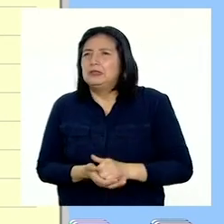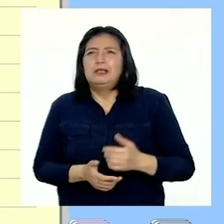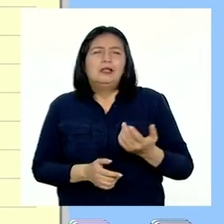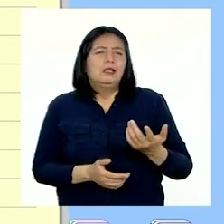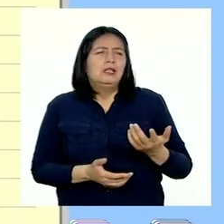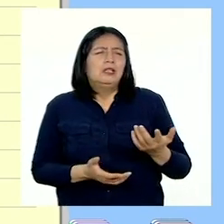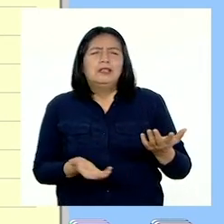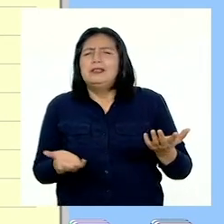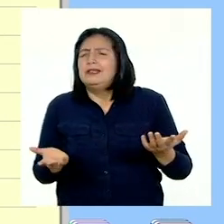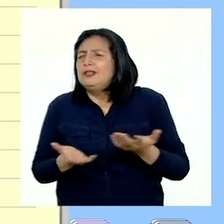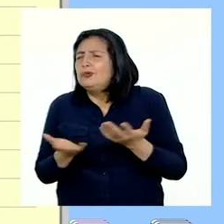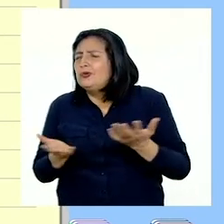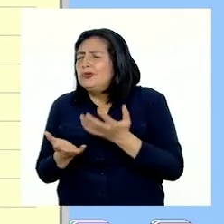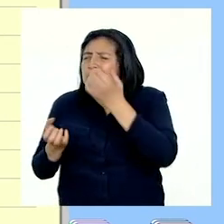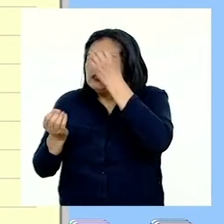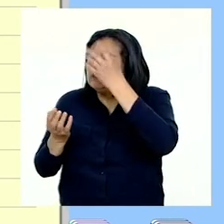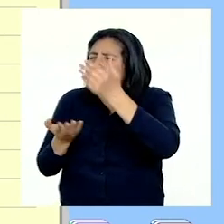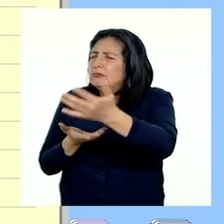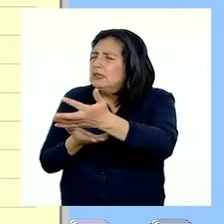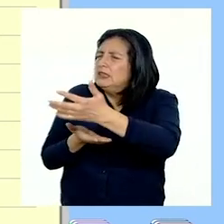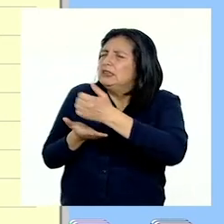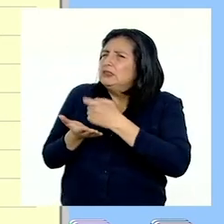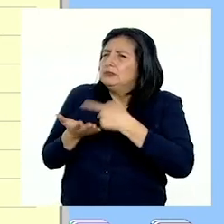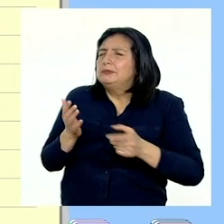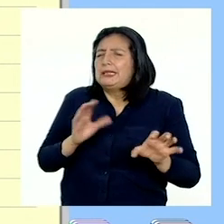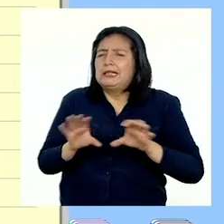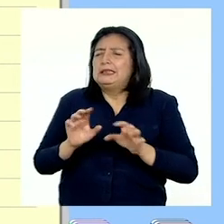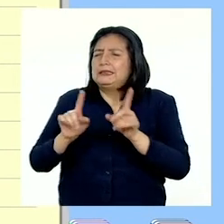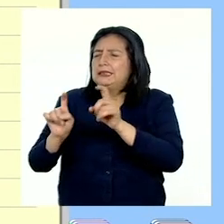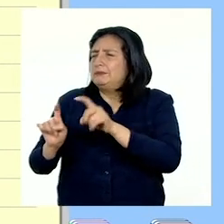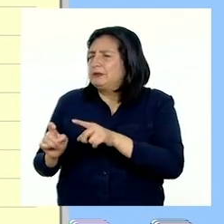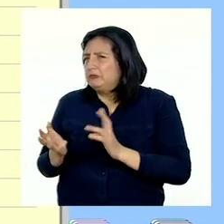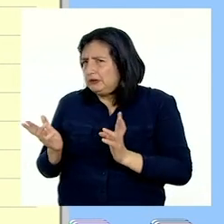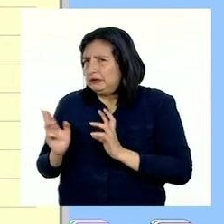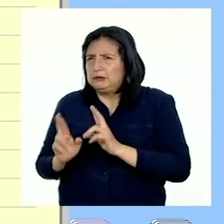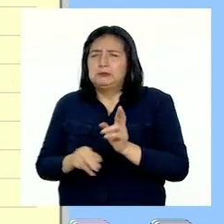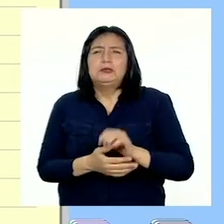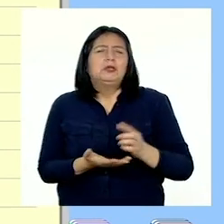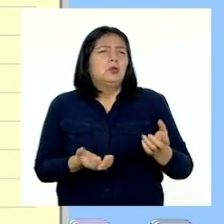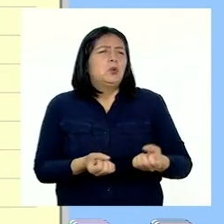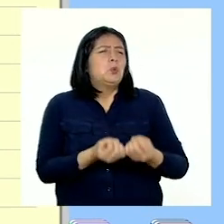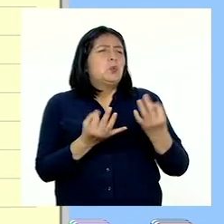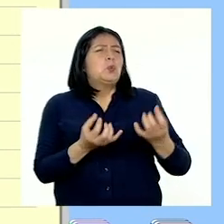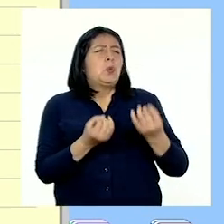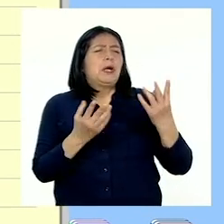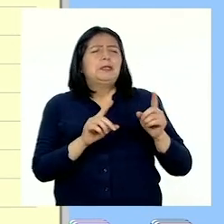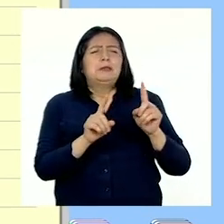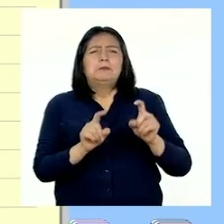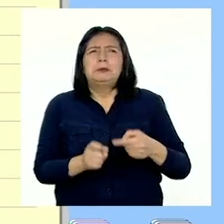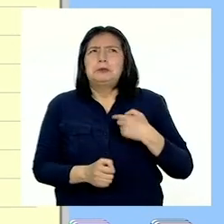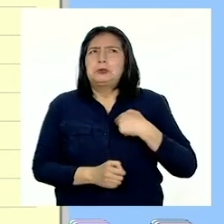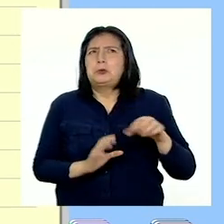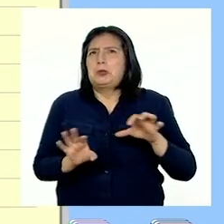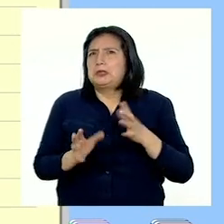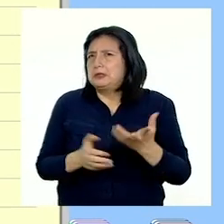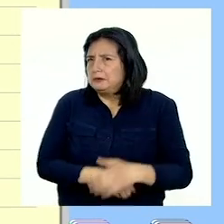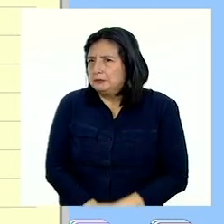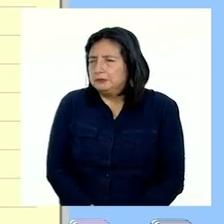¿En qué fuentes me apoyaré para elaborar las preguntas y respuestas? ¿Cuántas preguntas